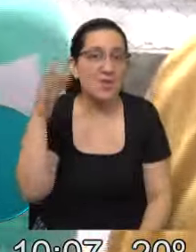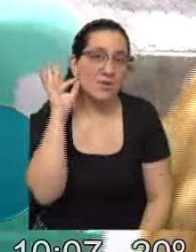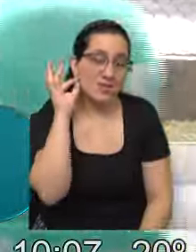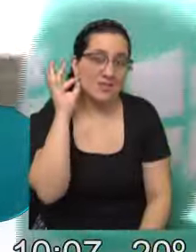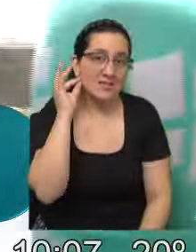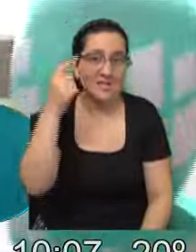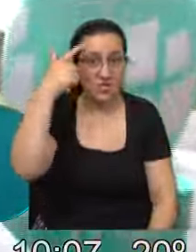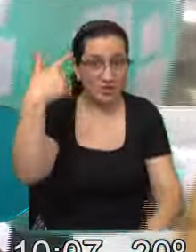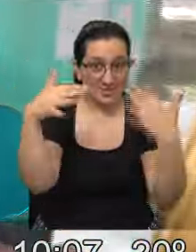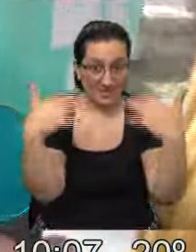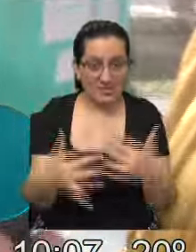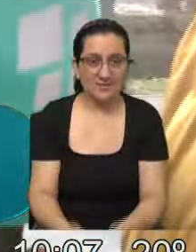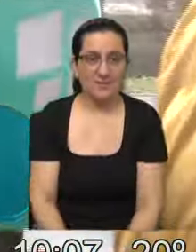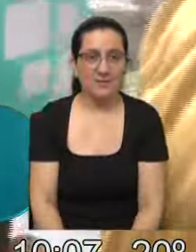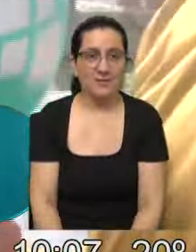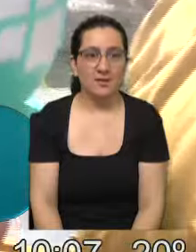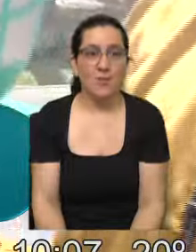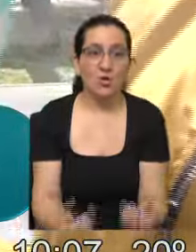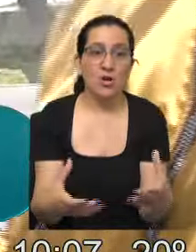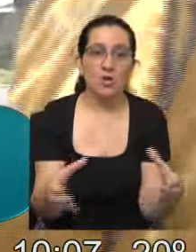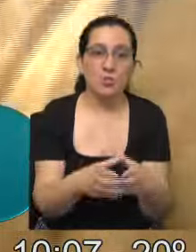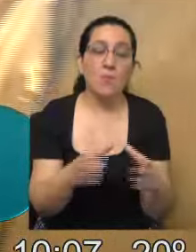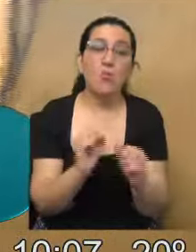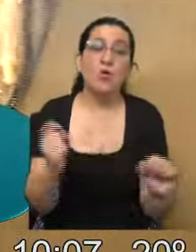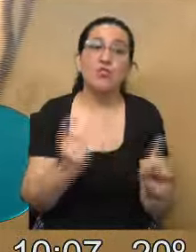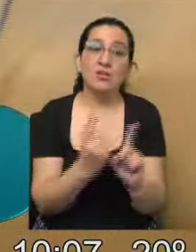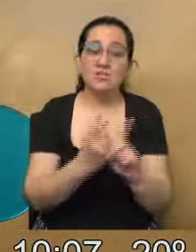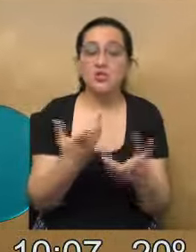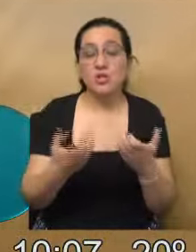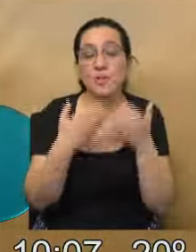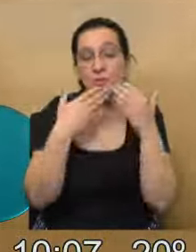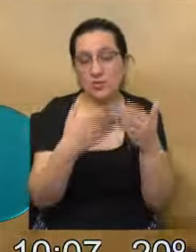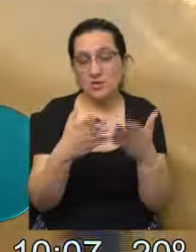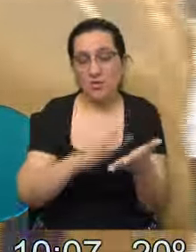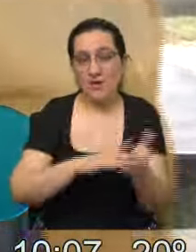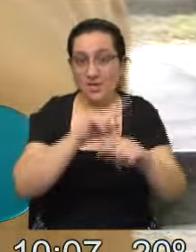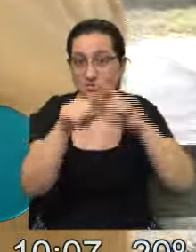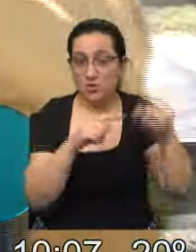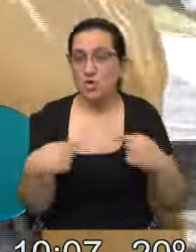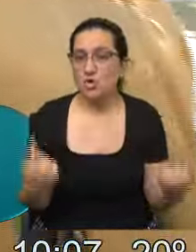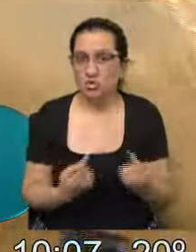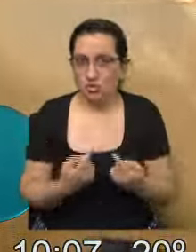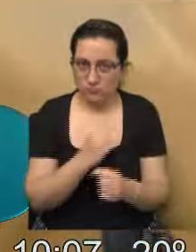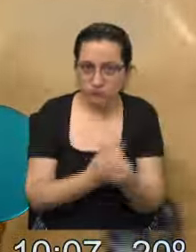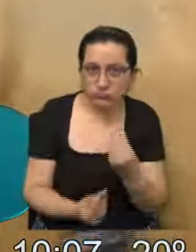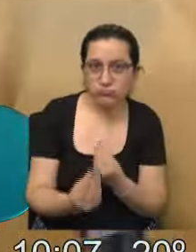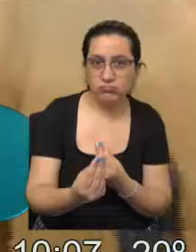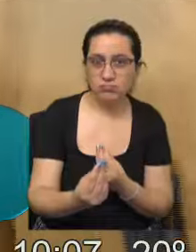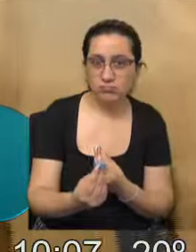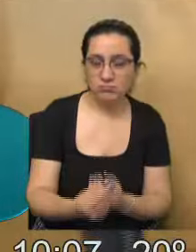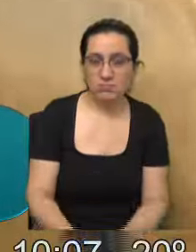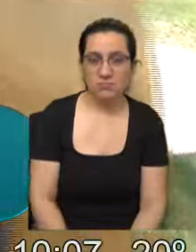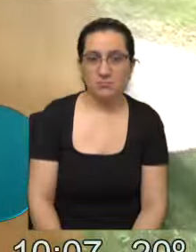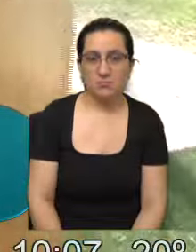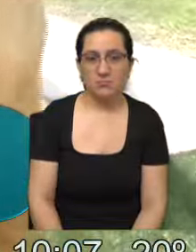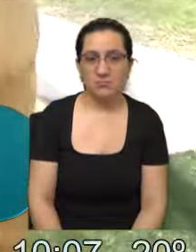hablando de este tipo de espacios donde la comunidad puede encontrarse te quiero consultar por la Consigna del día somos los uruguayos las uruguayas de ponernos